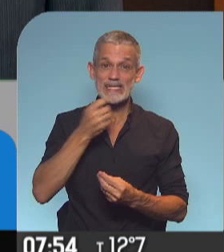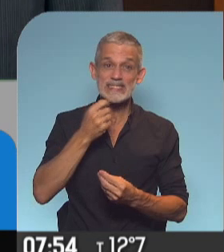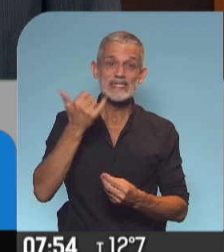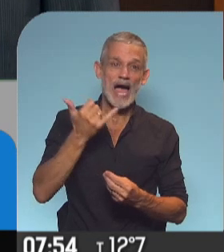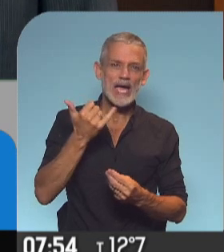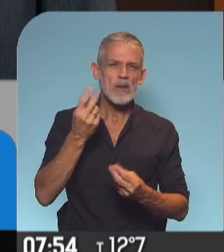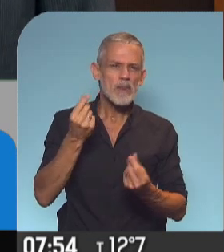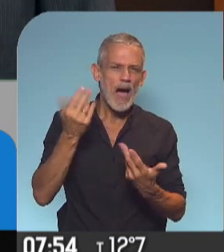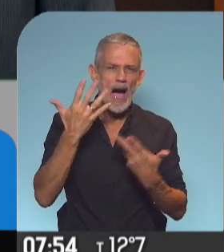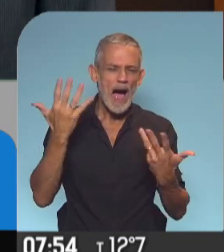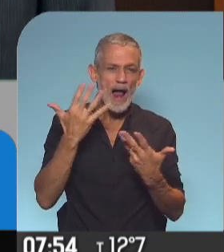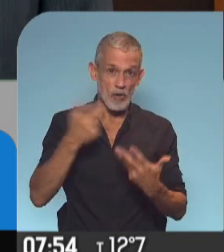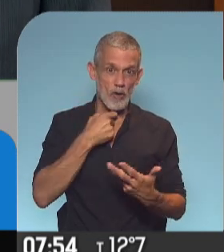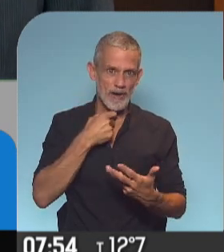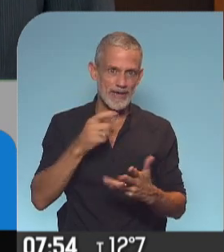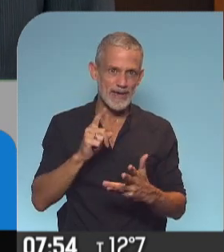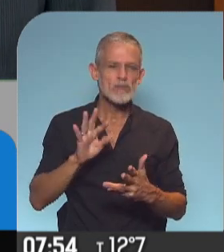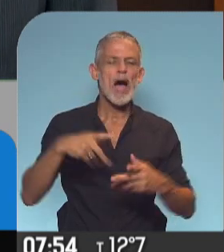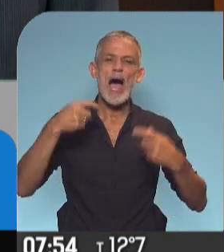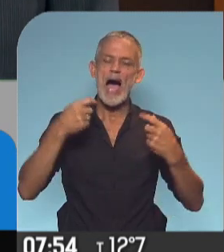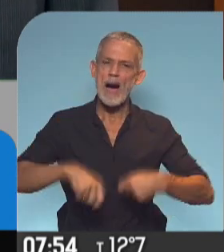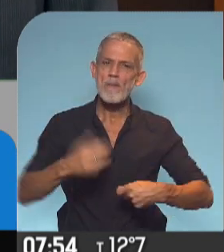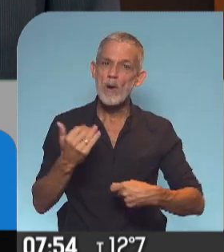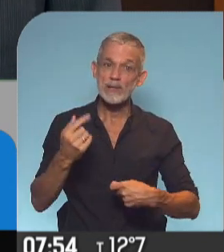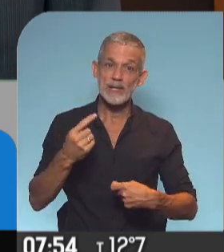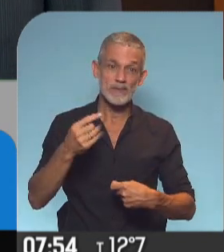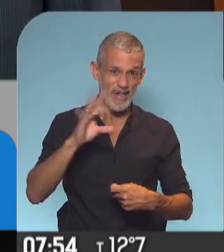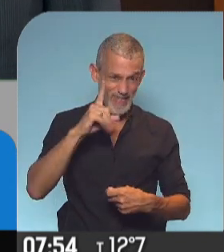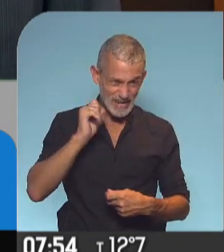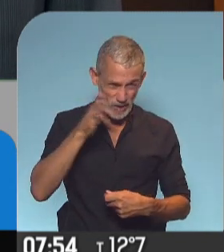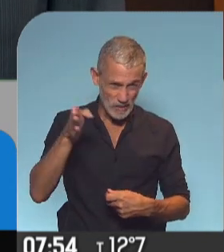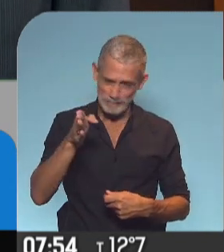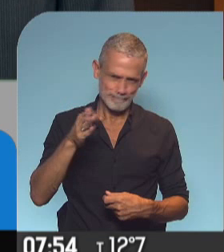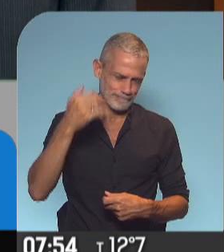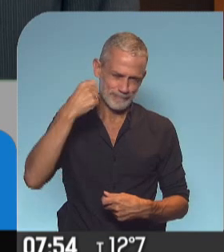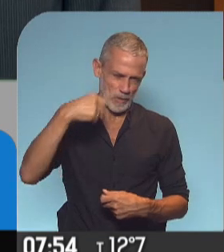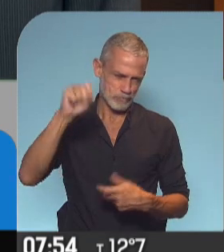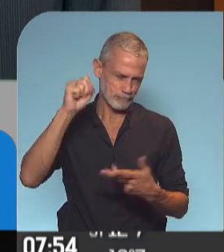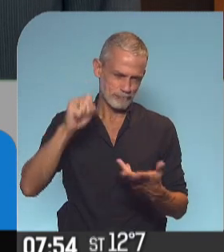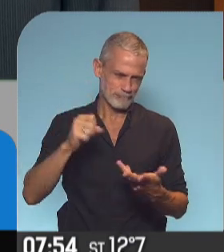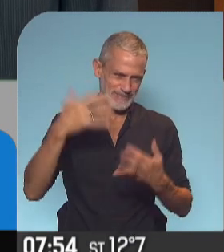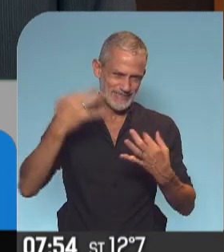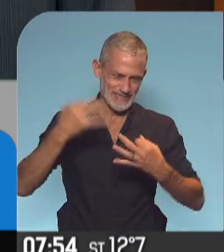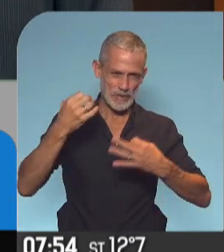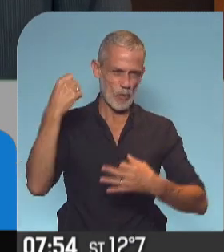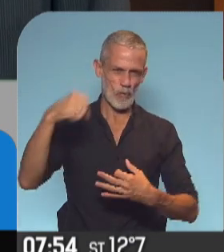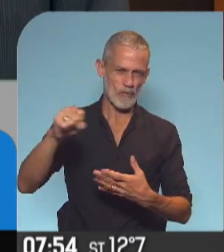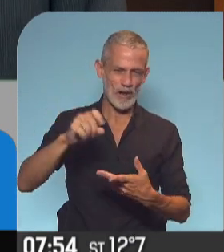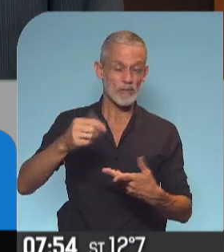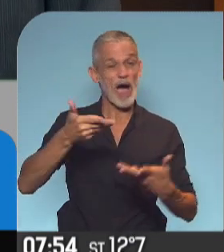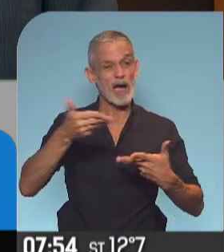bolsillo y quieren multiplicar los apuesten a que aunque no vaya que va a rechazar la invitación